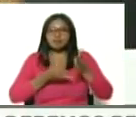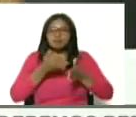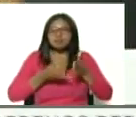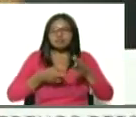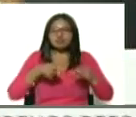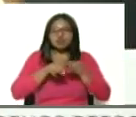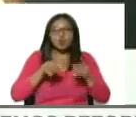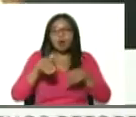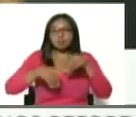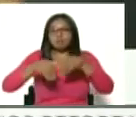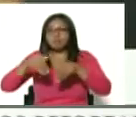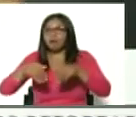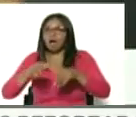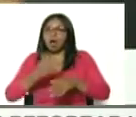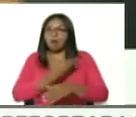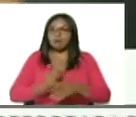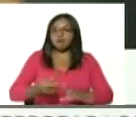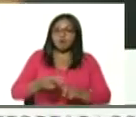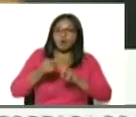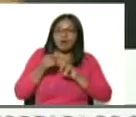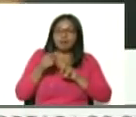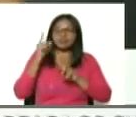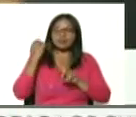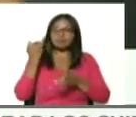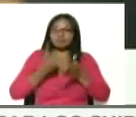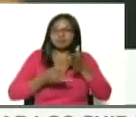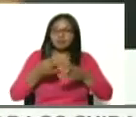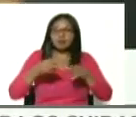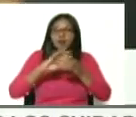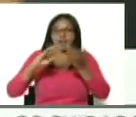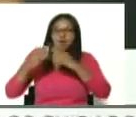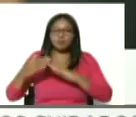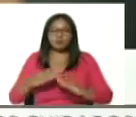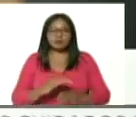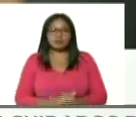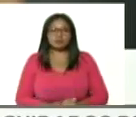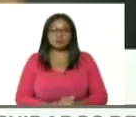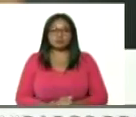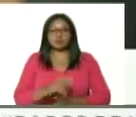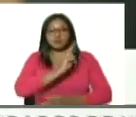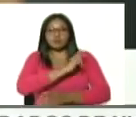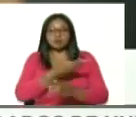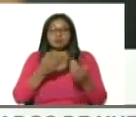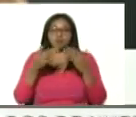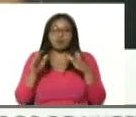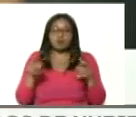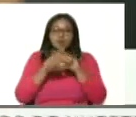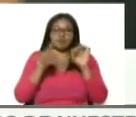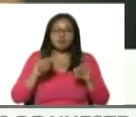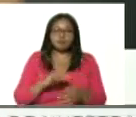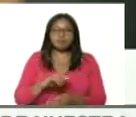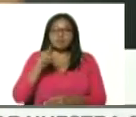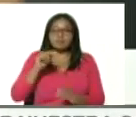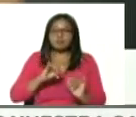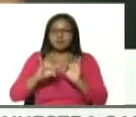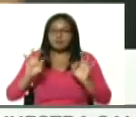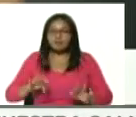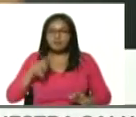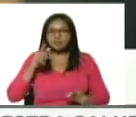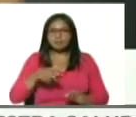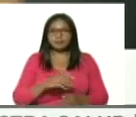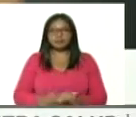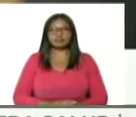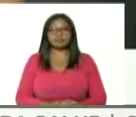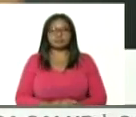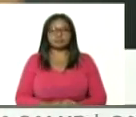de la República. El registro debe estar en la comuna, el poder electoral y el poder moral, como dice Luis José, los mismos poderes.